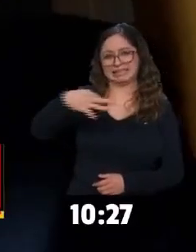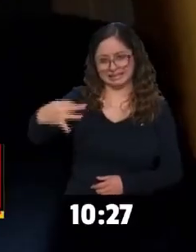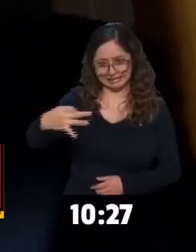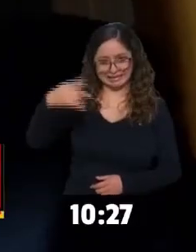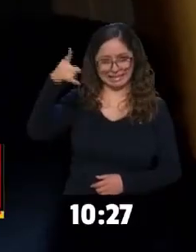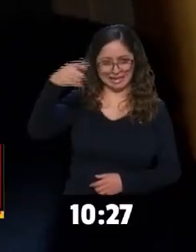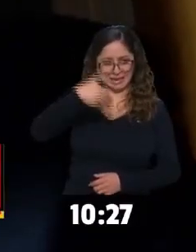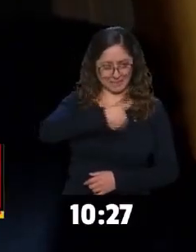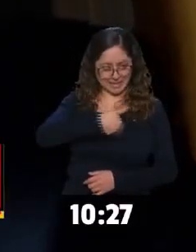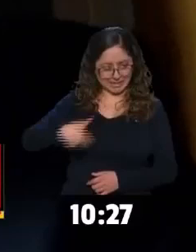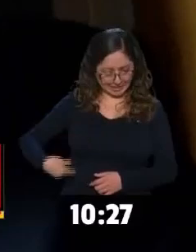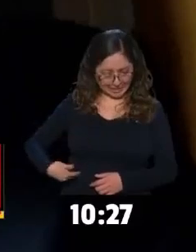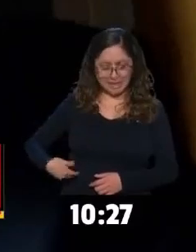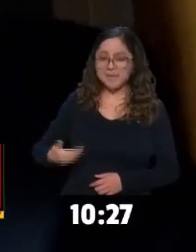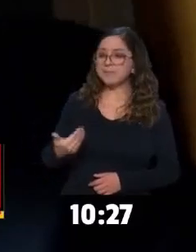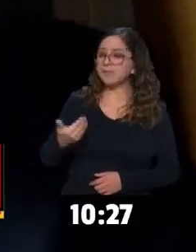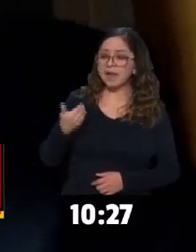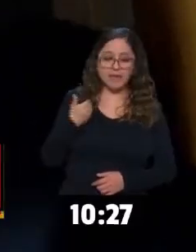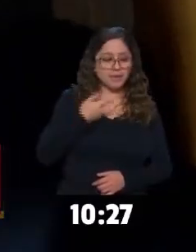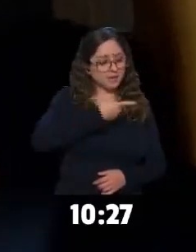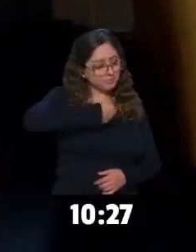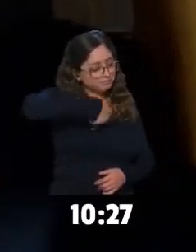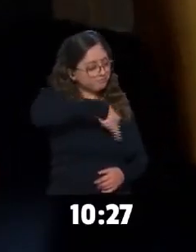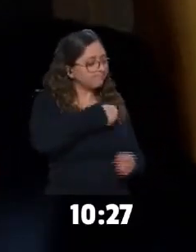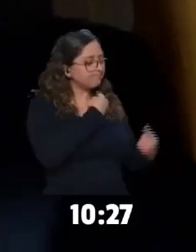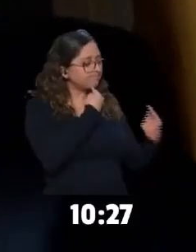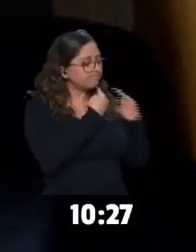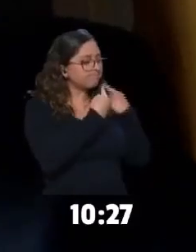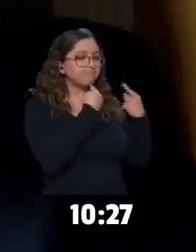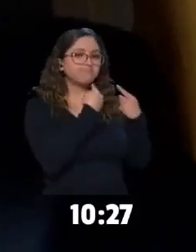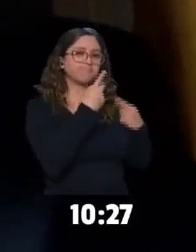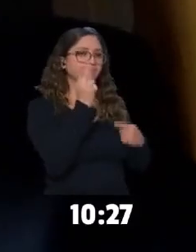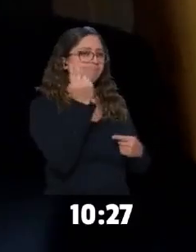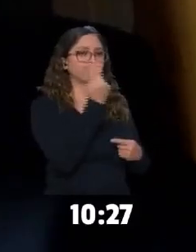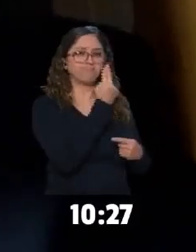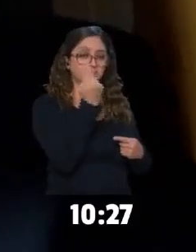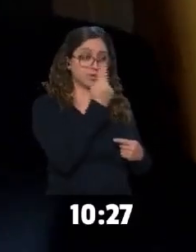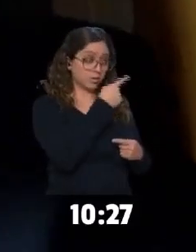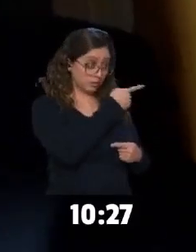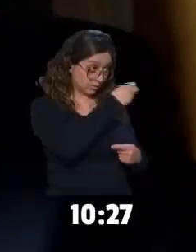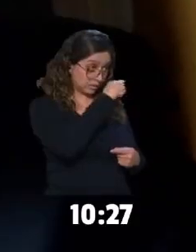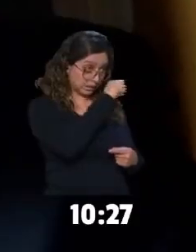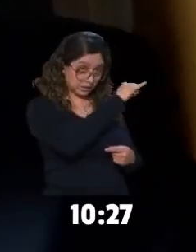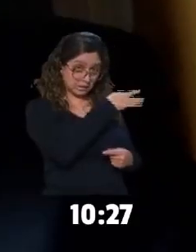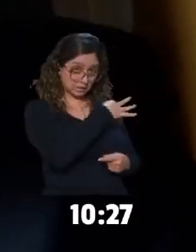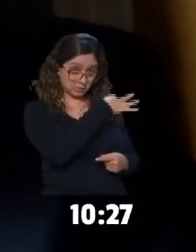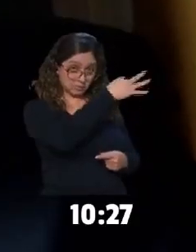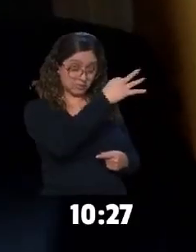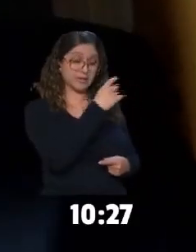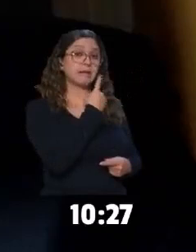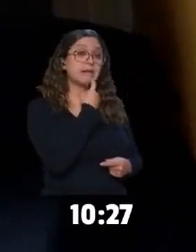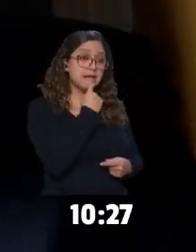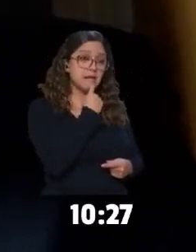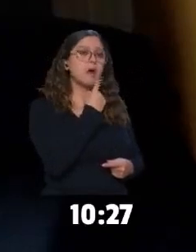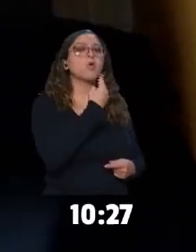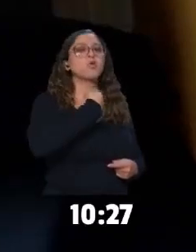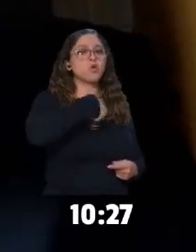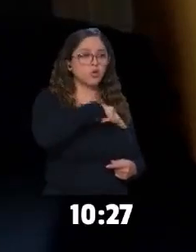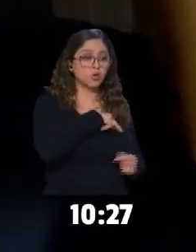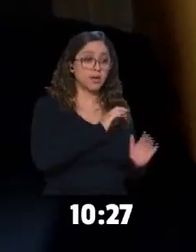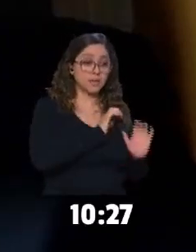López Obrador, iniciaríamos una serie de auditorías técnicas para ver la viabilidad de ese